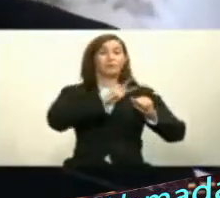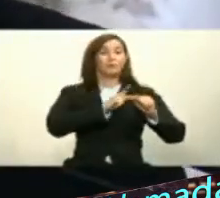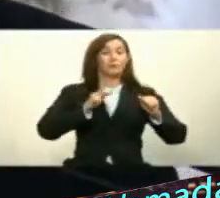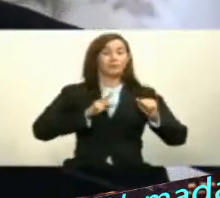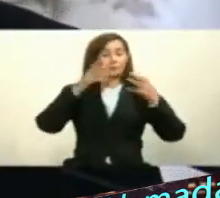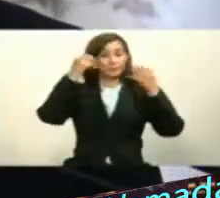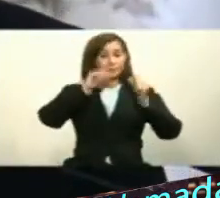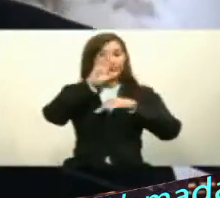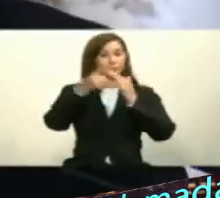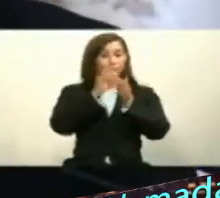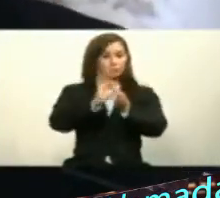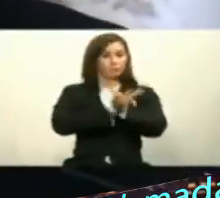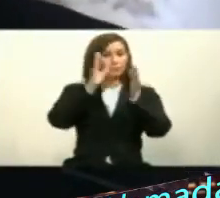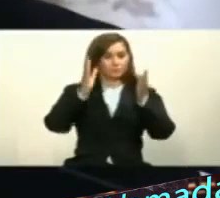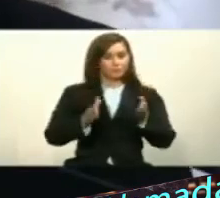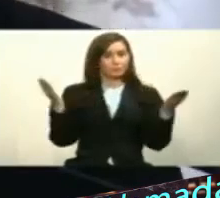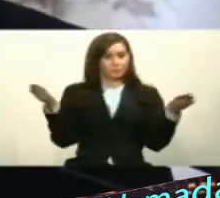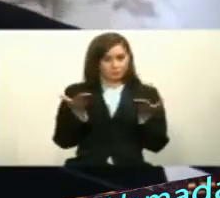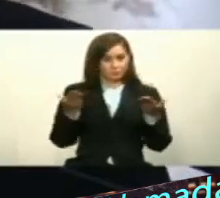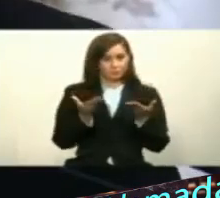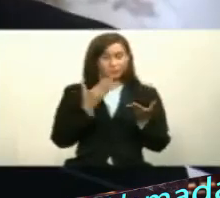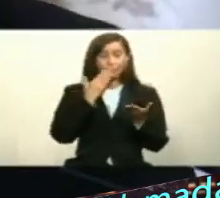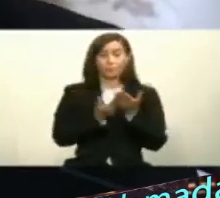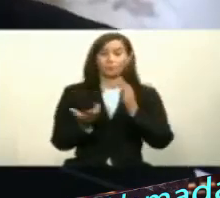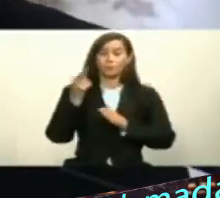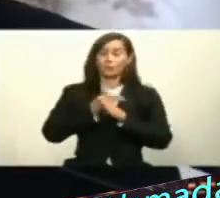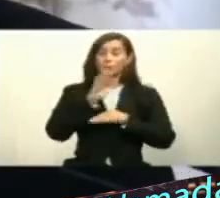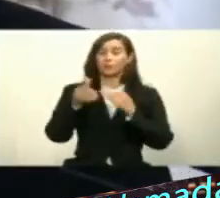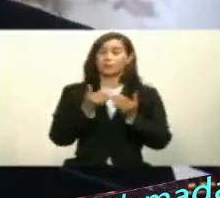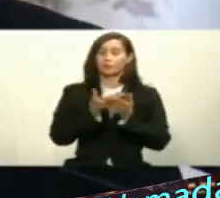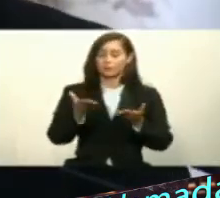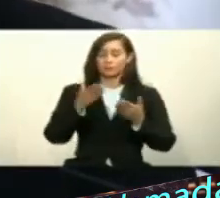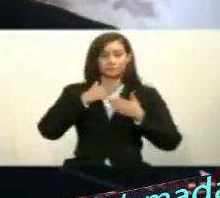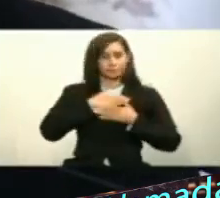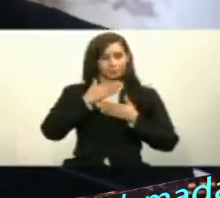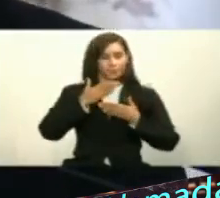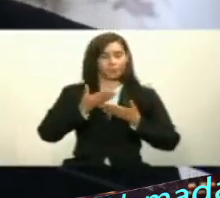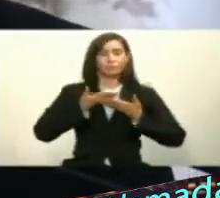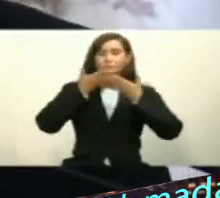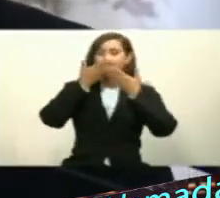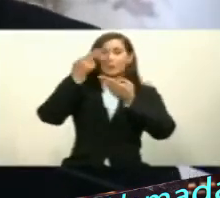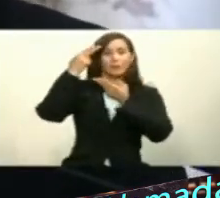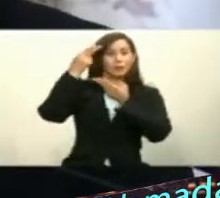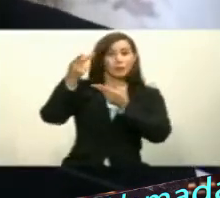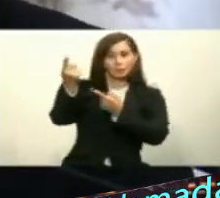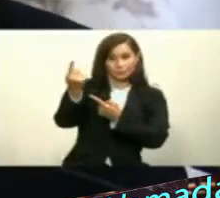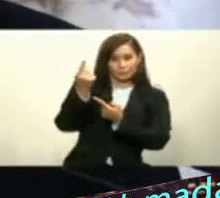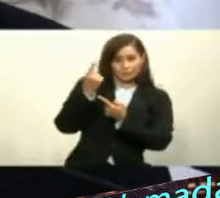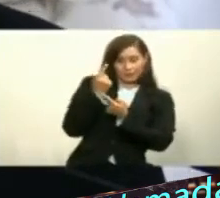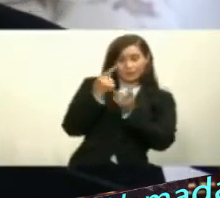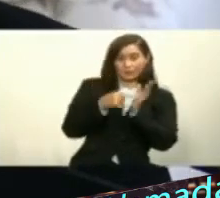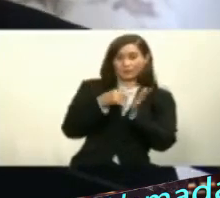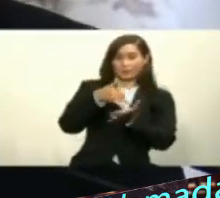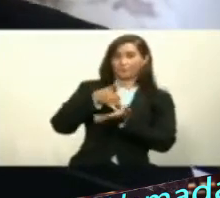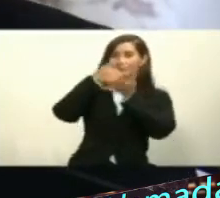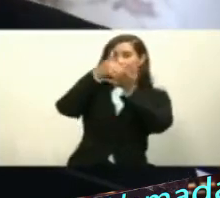aquí presente. Buenas tardes a todos otra vez. Es para mí un inmenso honor estar aquí trayéndole este campeonato de las Águilas Cibaeñas